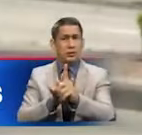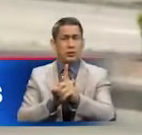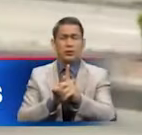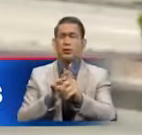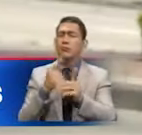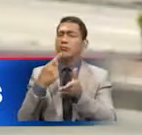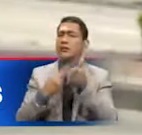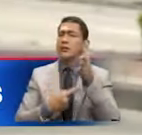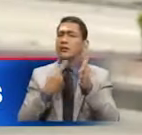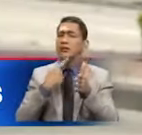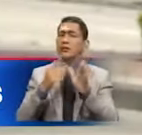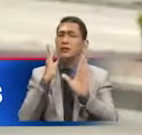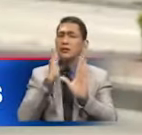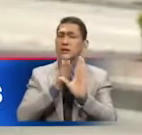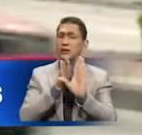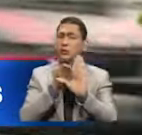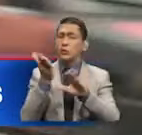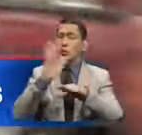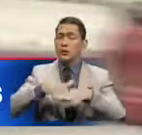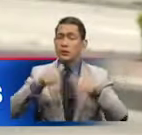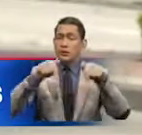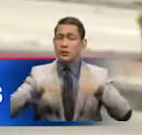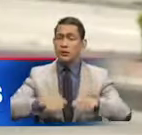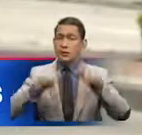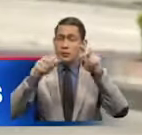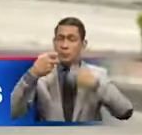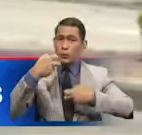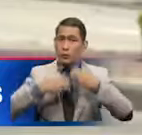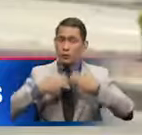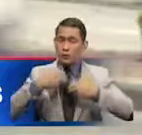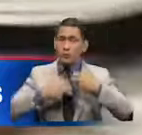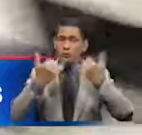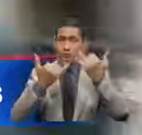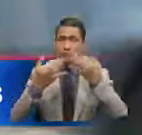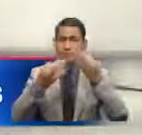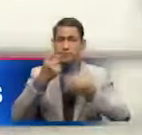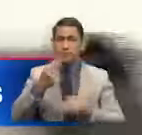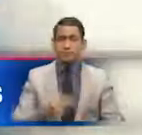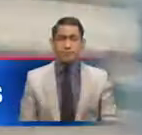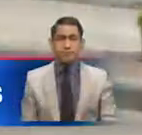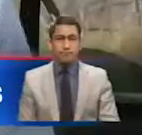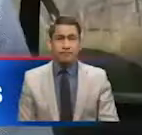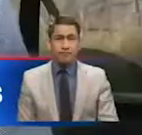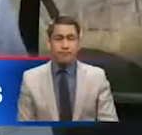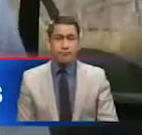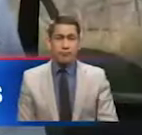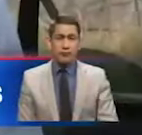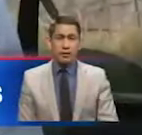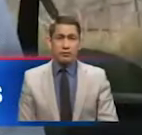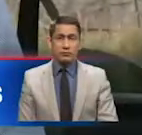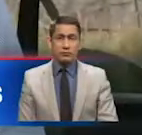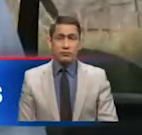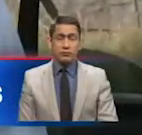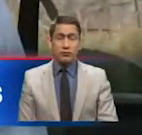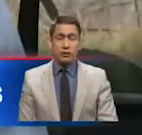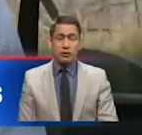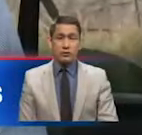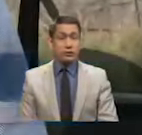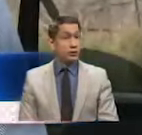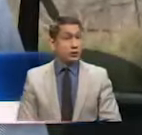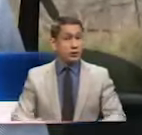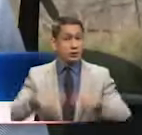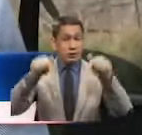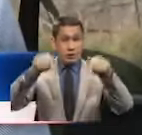psicólogo forense en torno a este comportamiento? Se lo presentamos a continuación. Va aumentando dentro de la